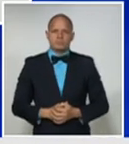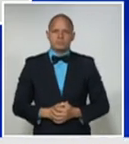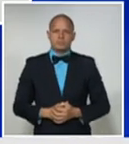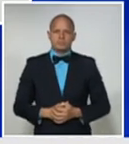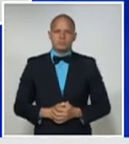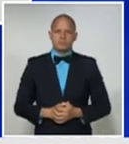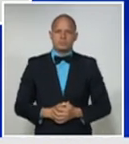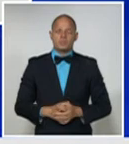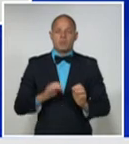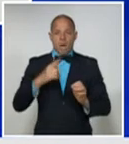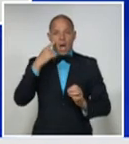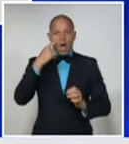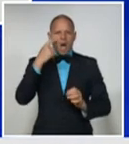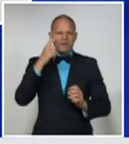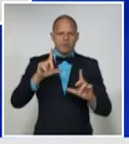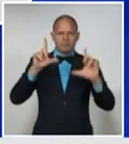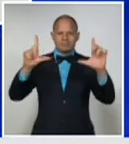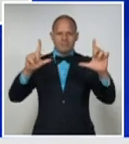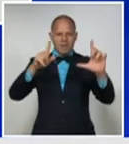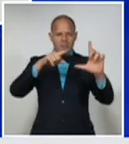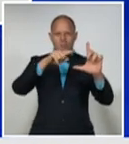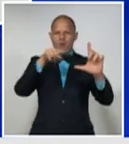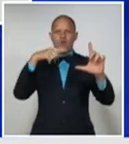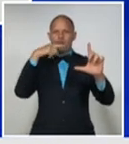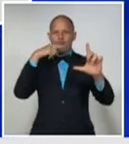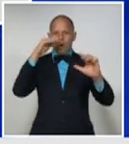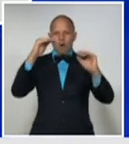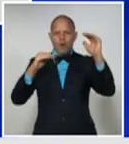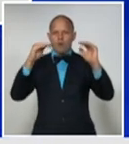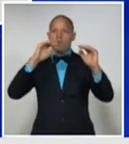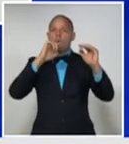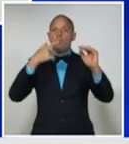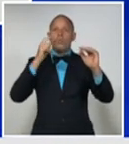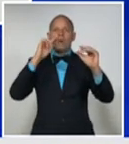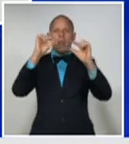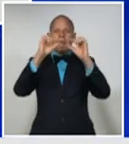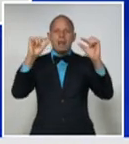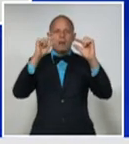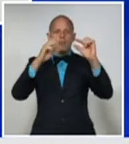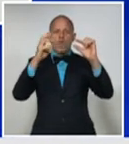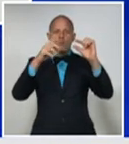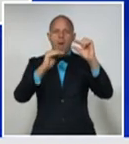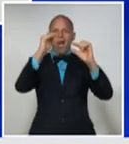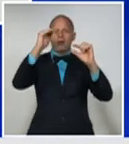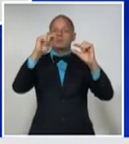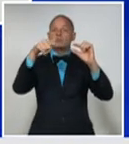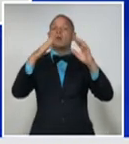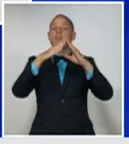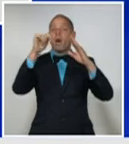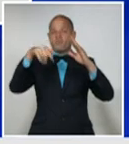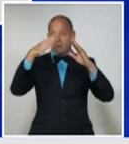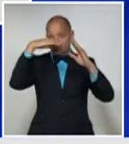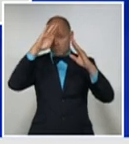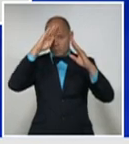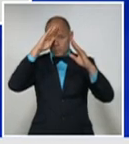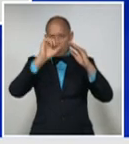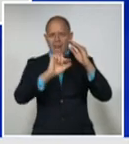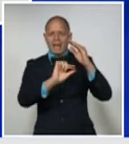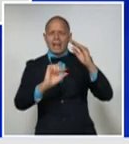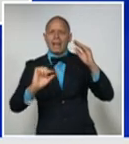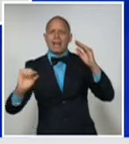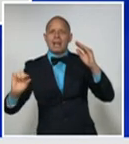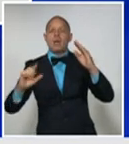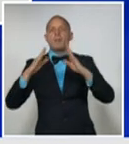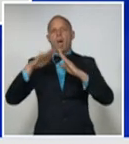además de poder ver este comportamiento, fíjense que la parte azul, que son